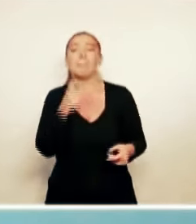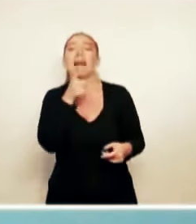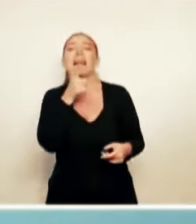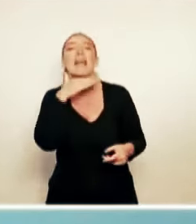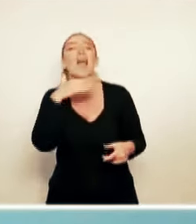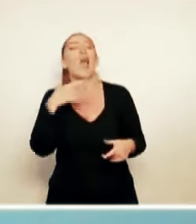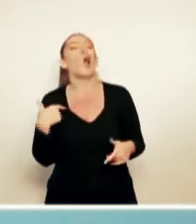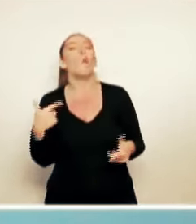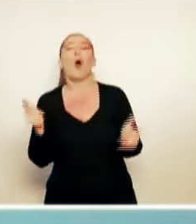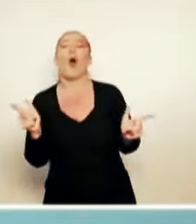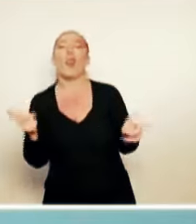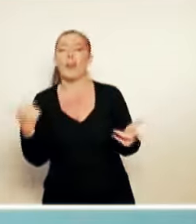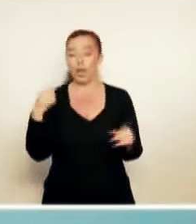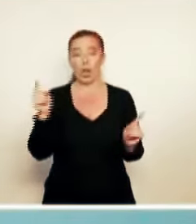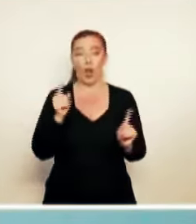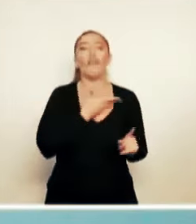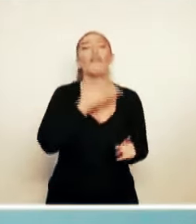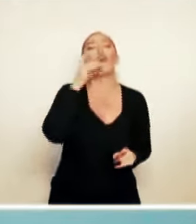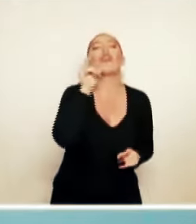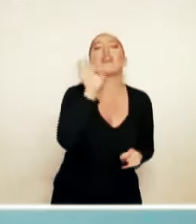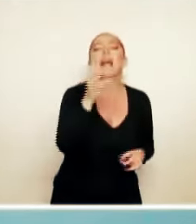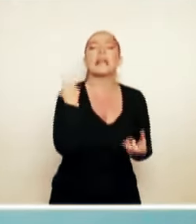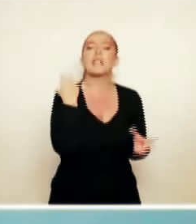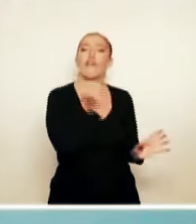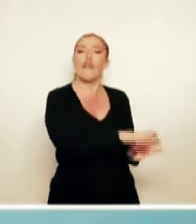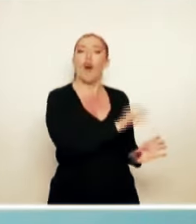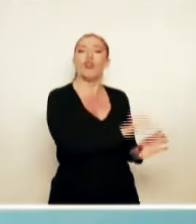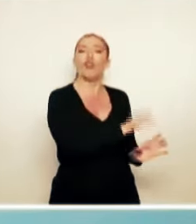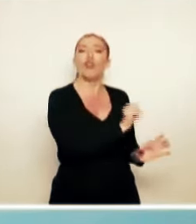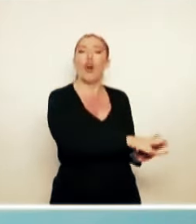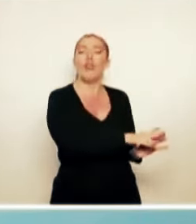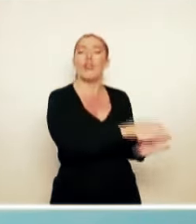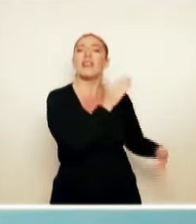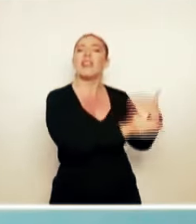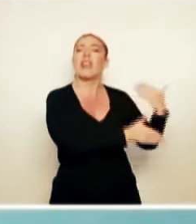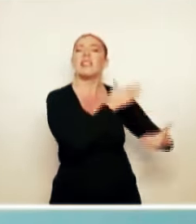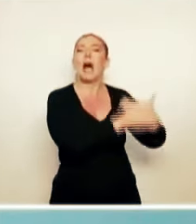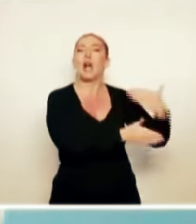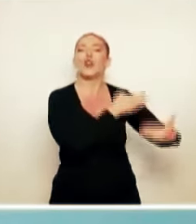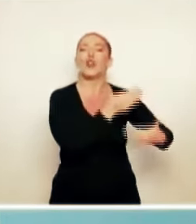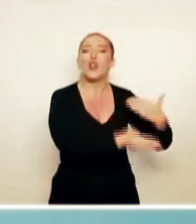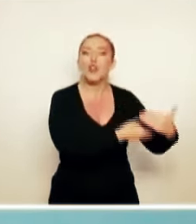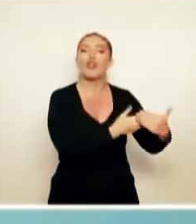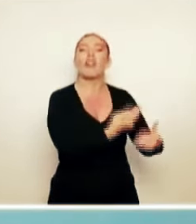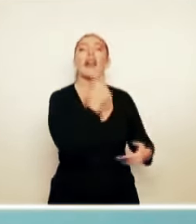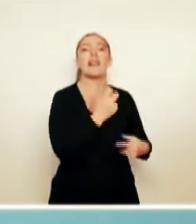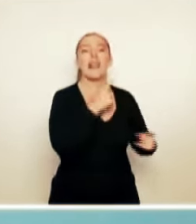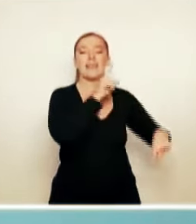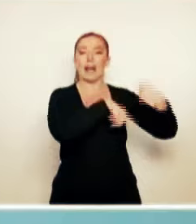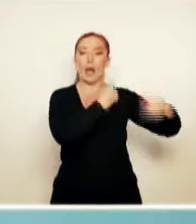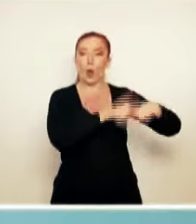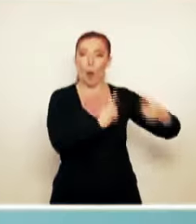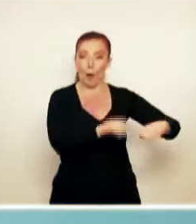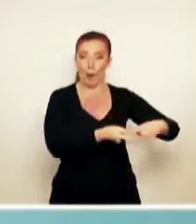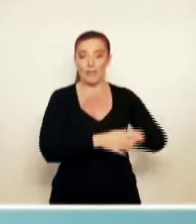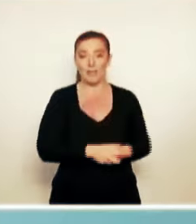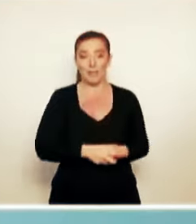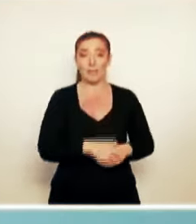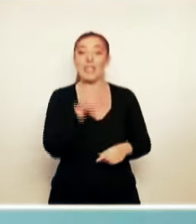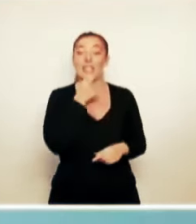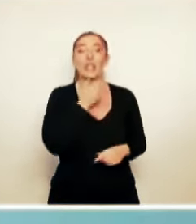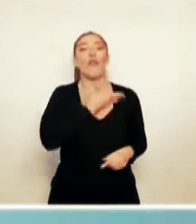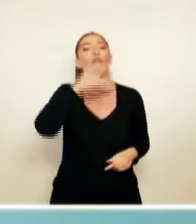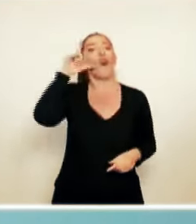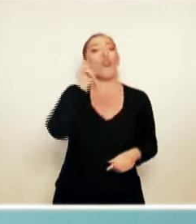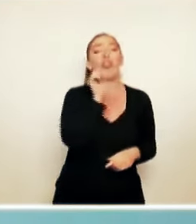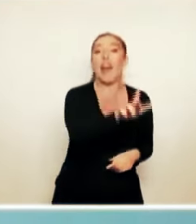Pero no. Es FODER, que es un fondo de desarrollo de energías renovables. Y si el FODER